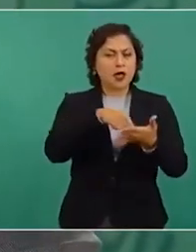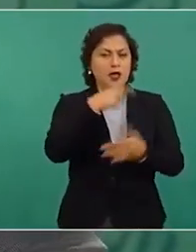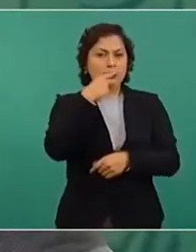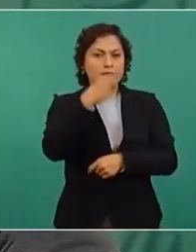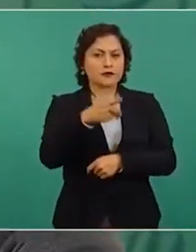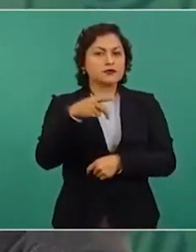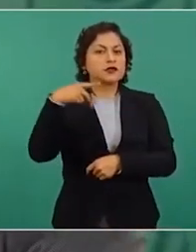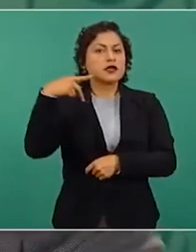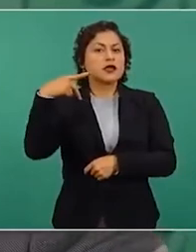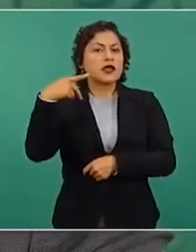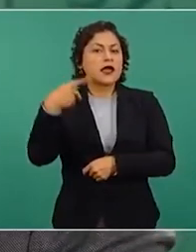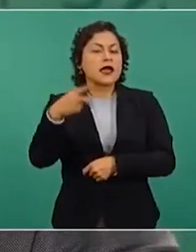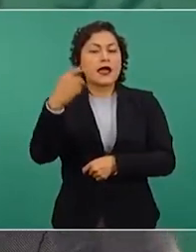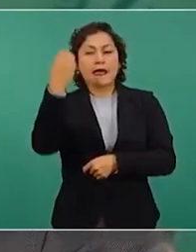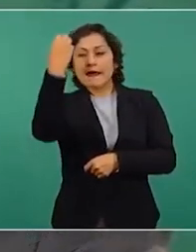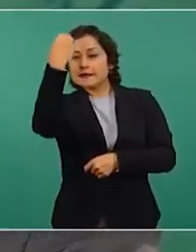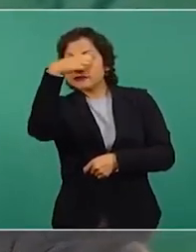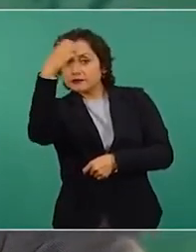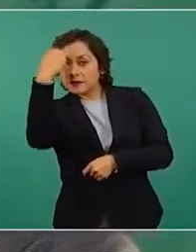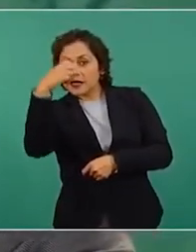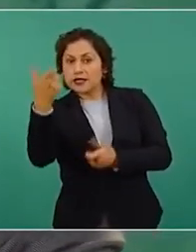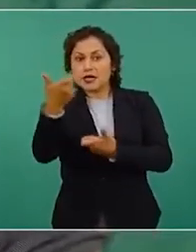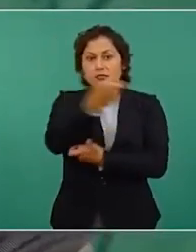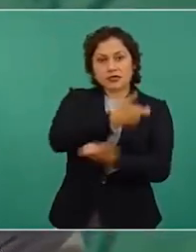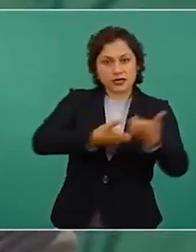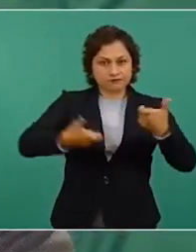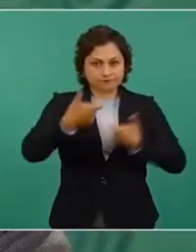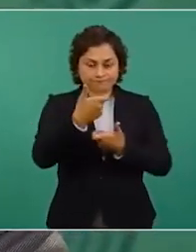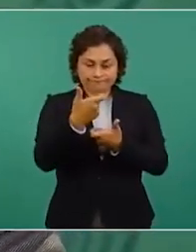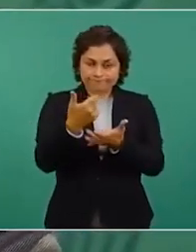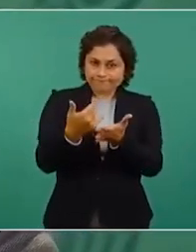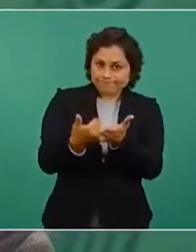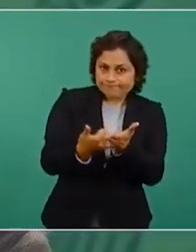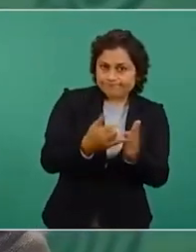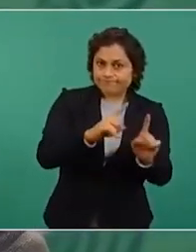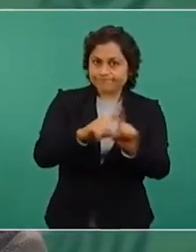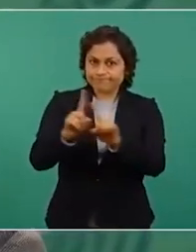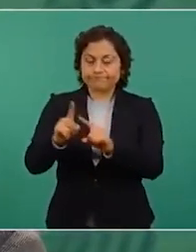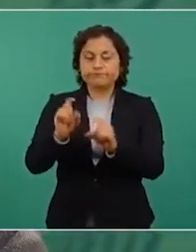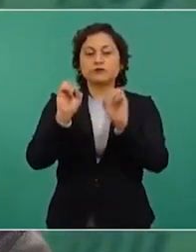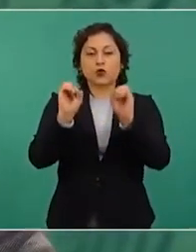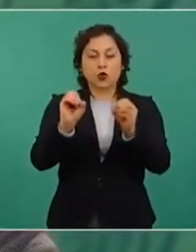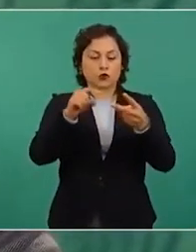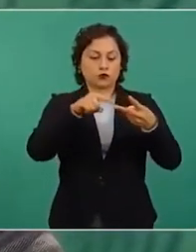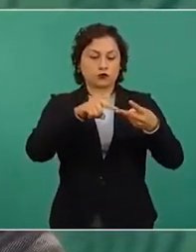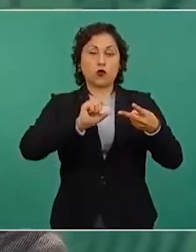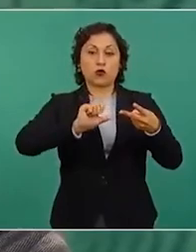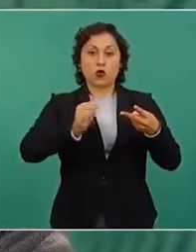financiera o que haya ocupado un alto cargo